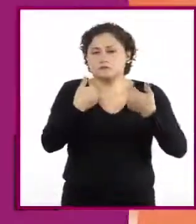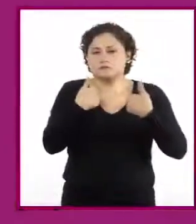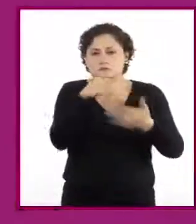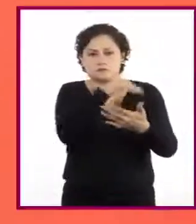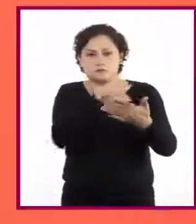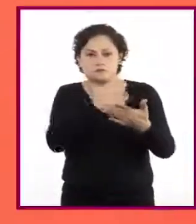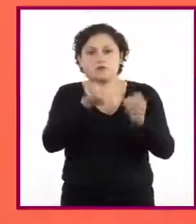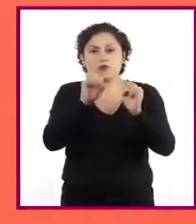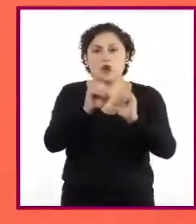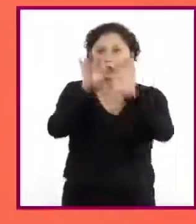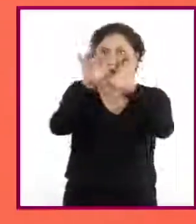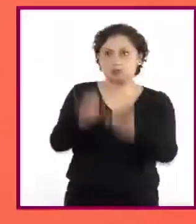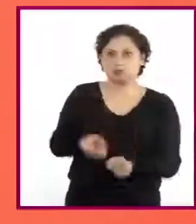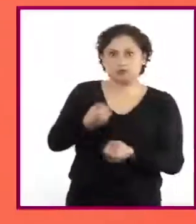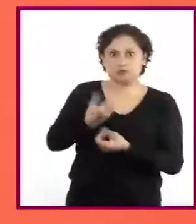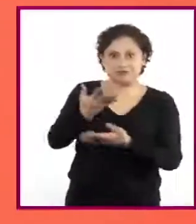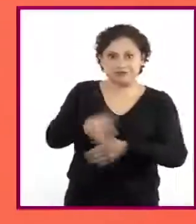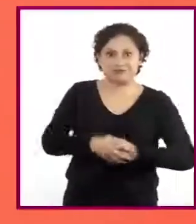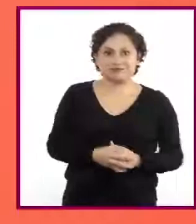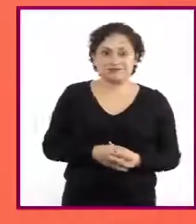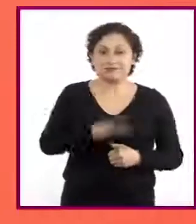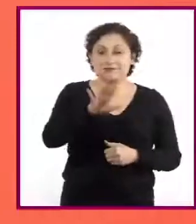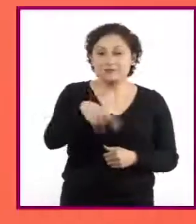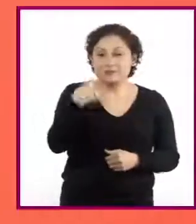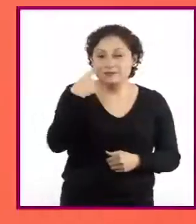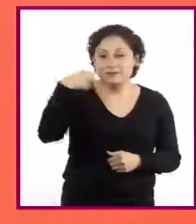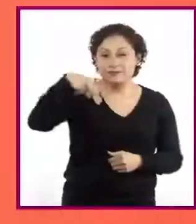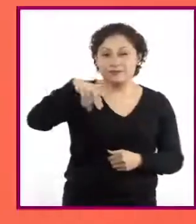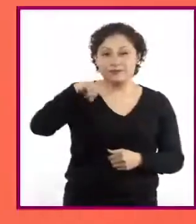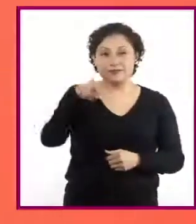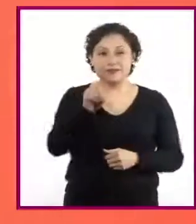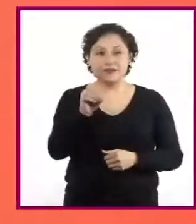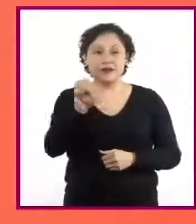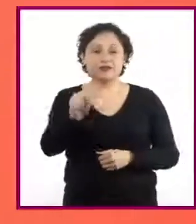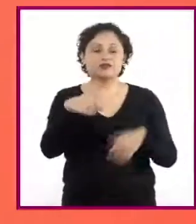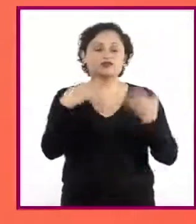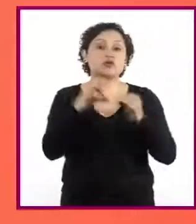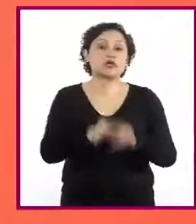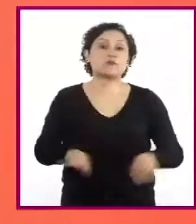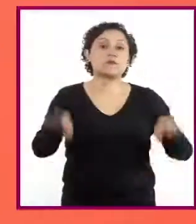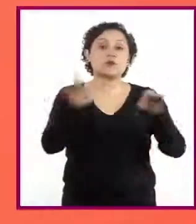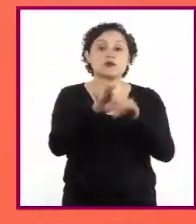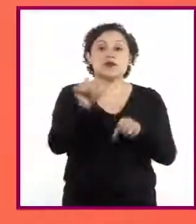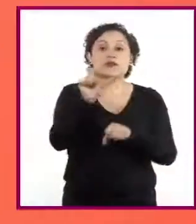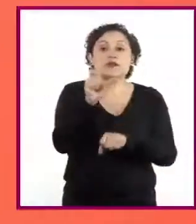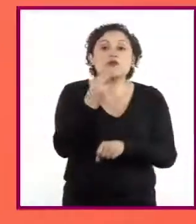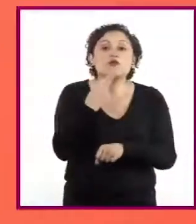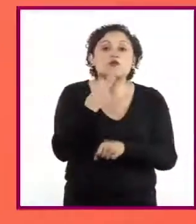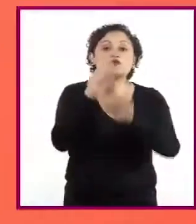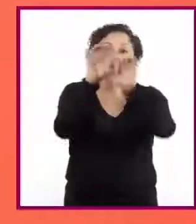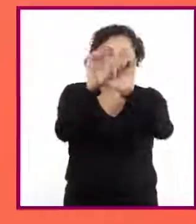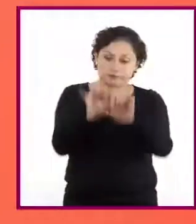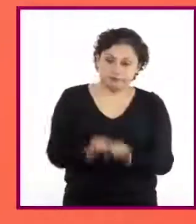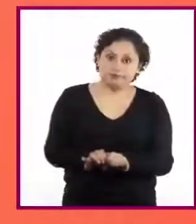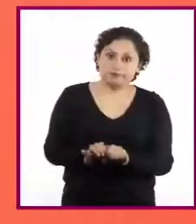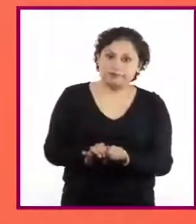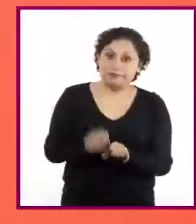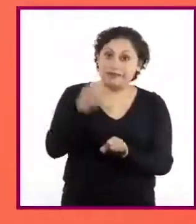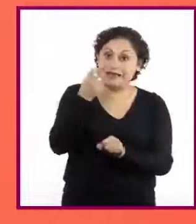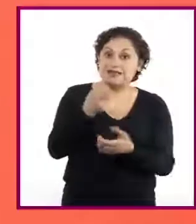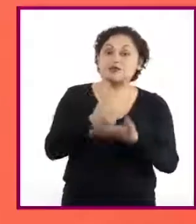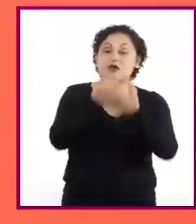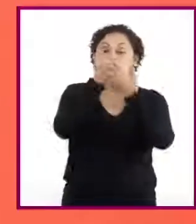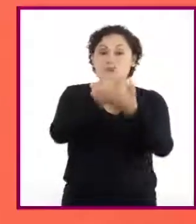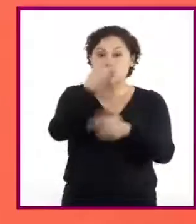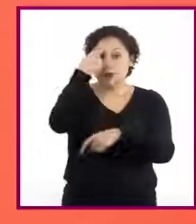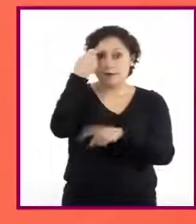argumentativo. Han visto que los nexos son muy importantes al momento de escribir un texto, pues con ellos pueden